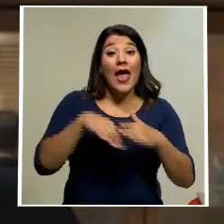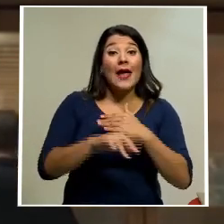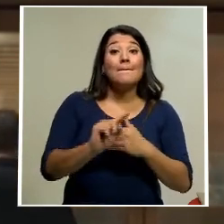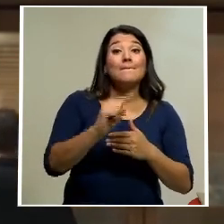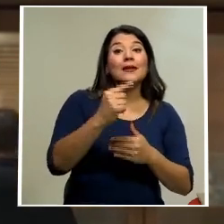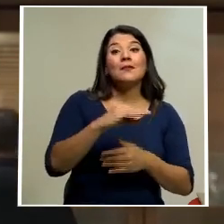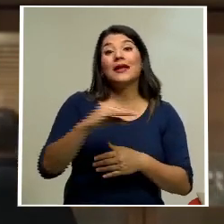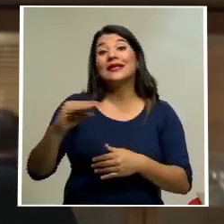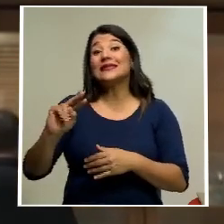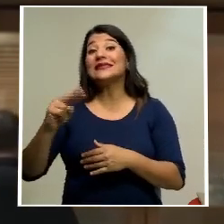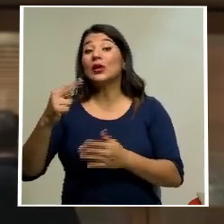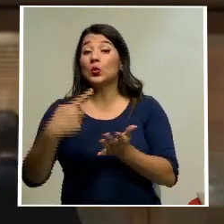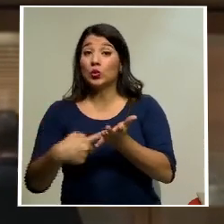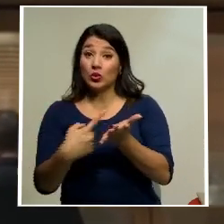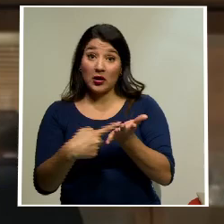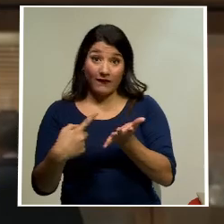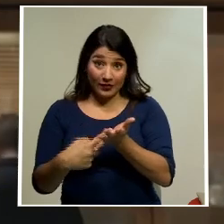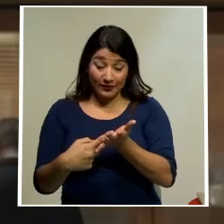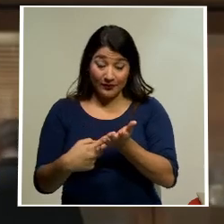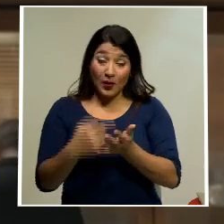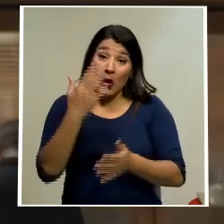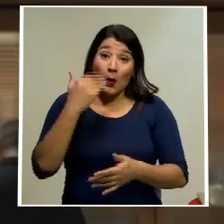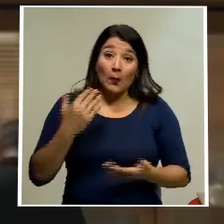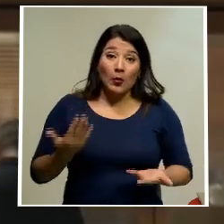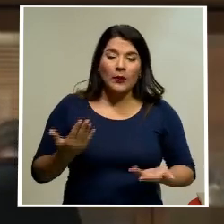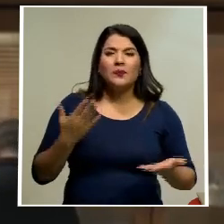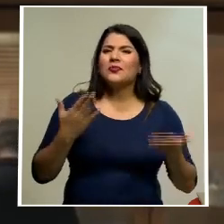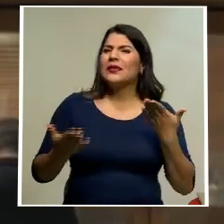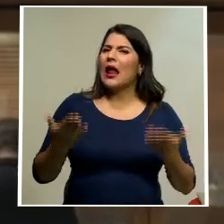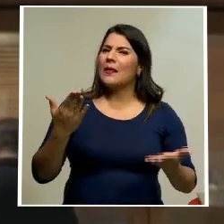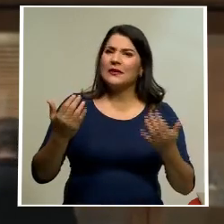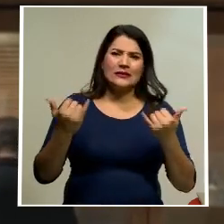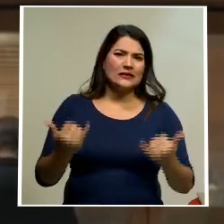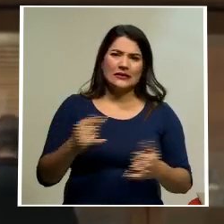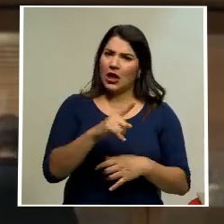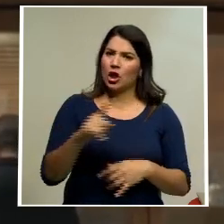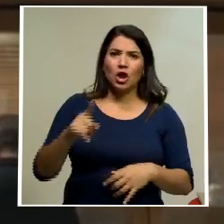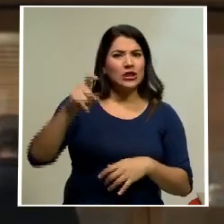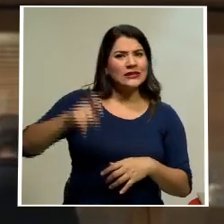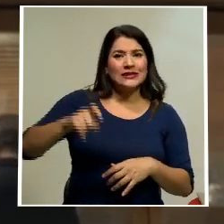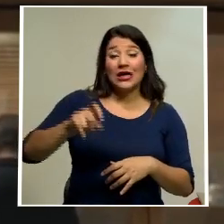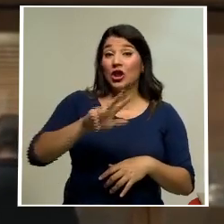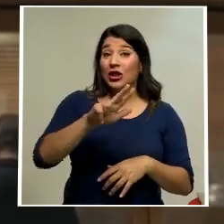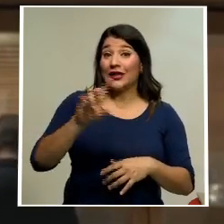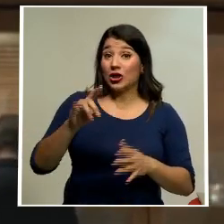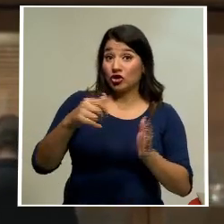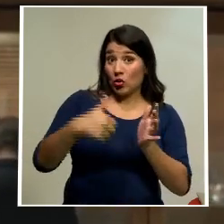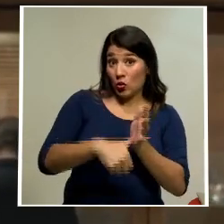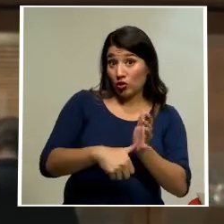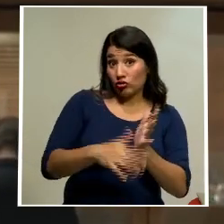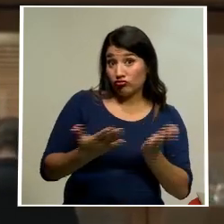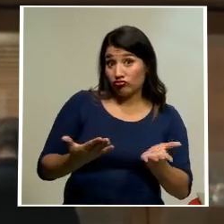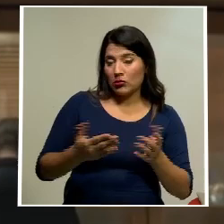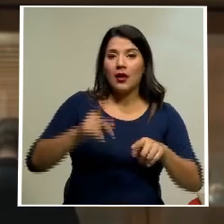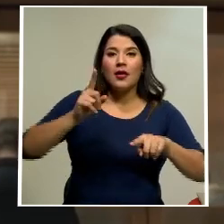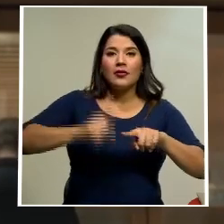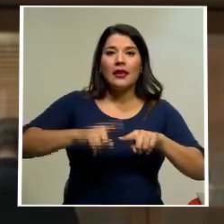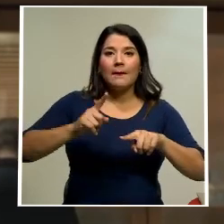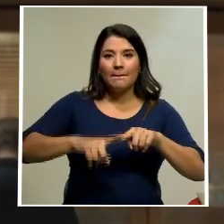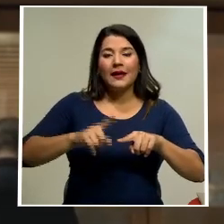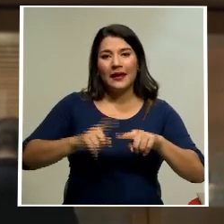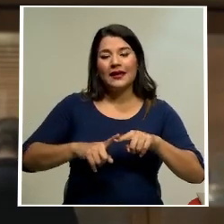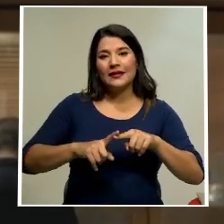segundo debate, porque pudiera ser que ya no requiera los 38 votos, dependiendo de